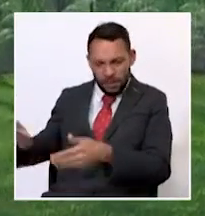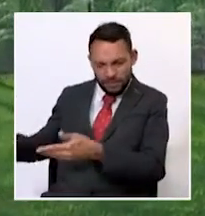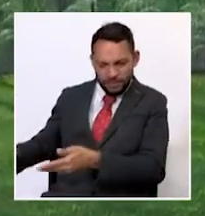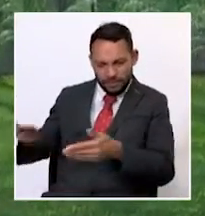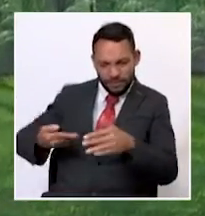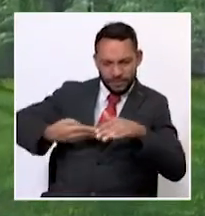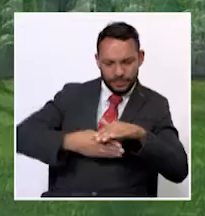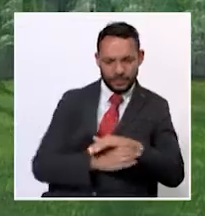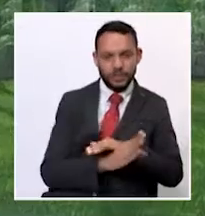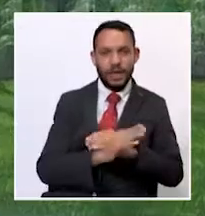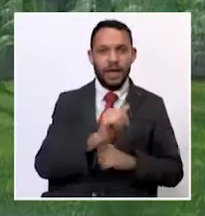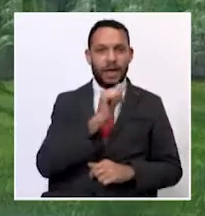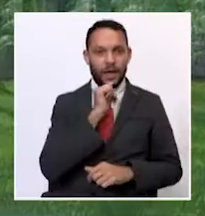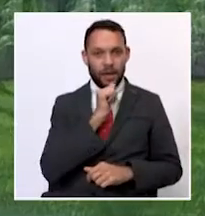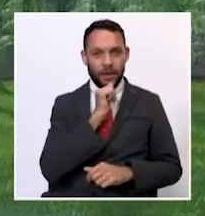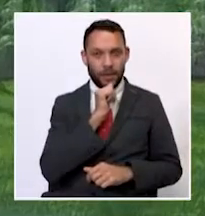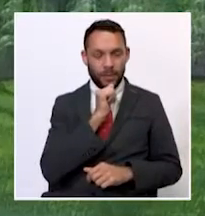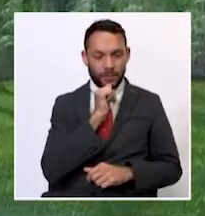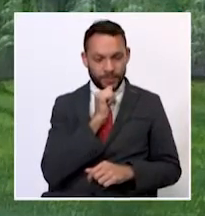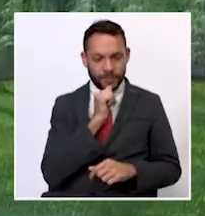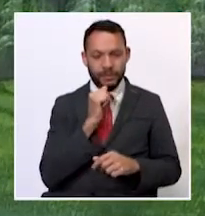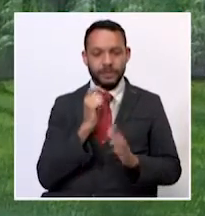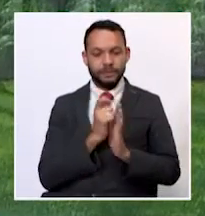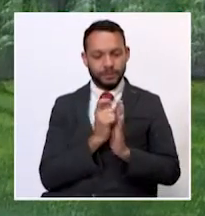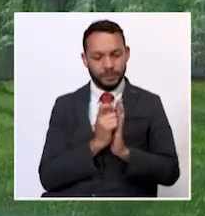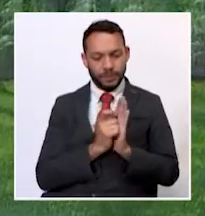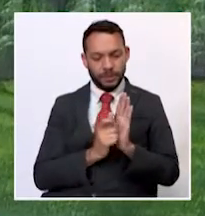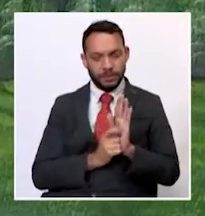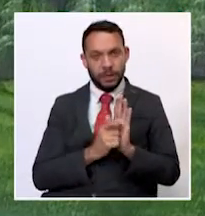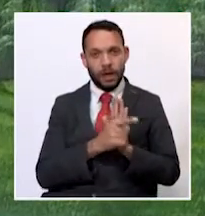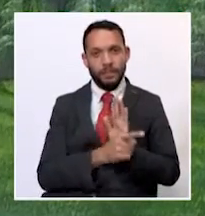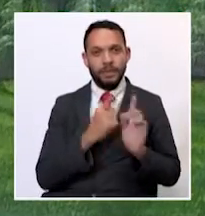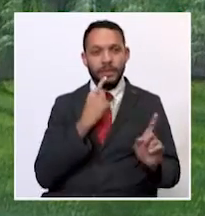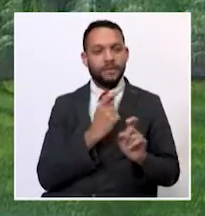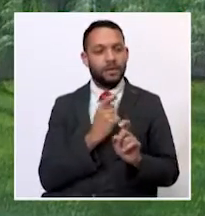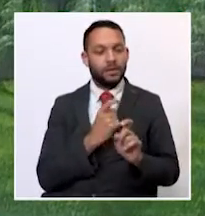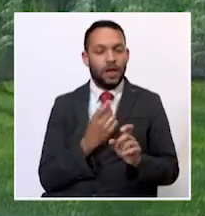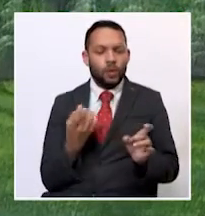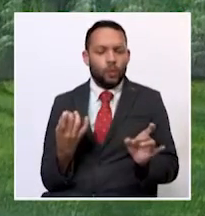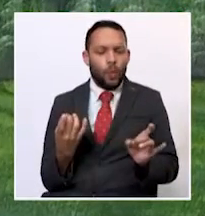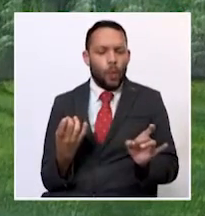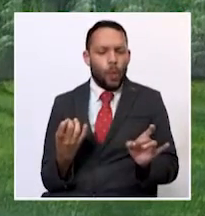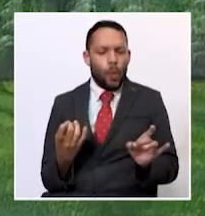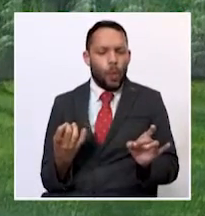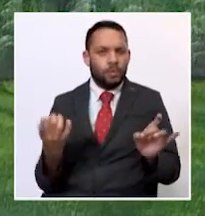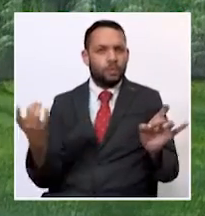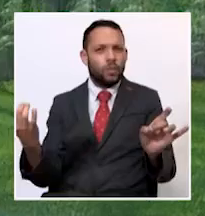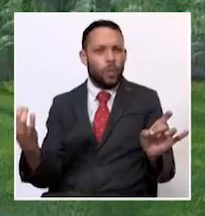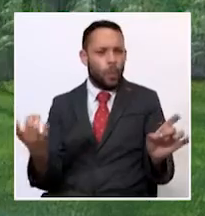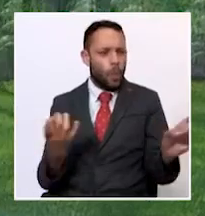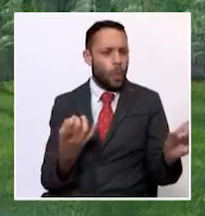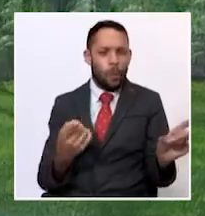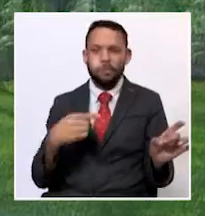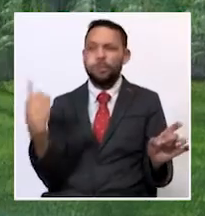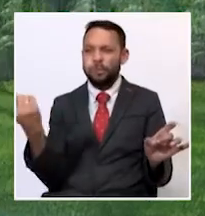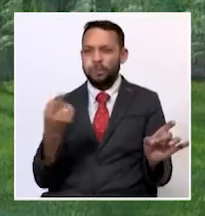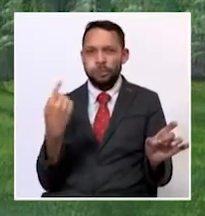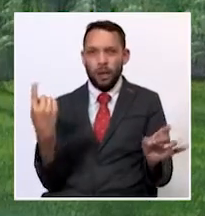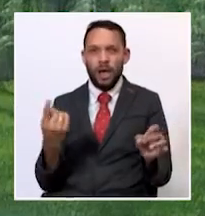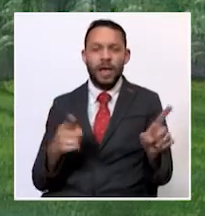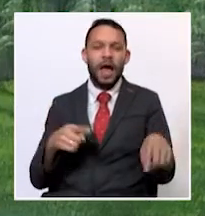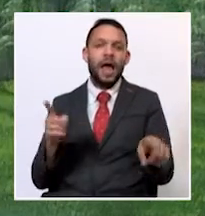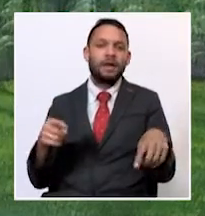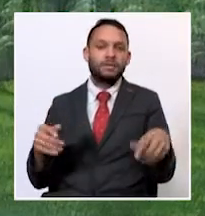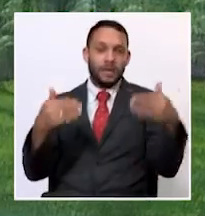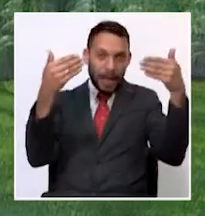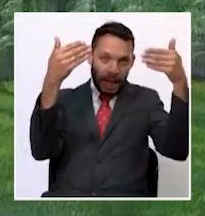una persona estar con una enfermedad crónica no solo está enfrentándose al dolor diariamente, sino a sensaciones de